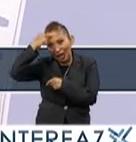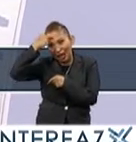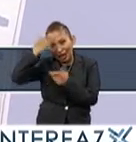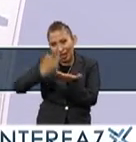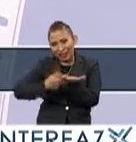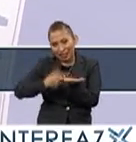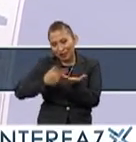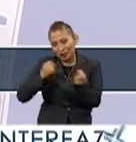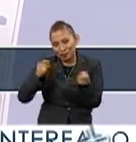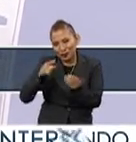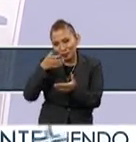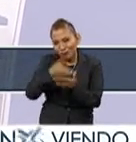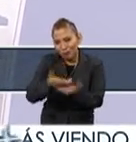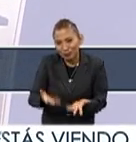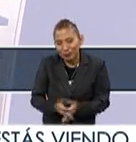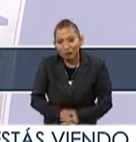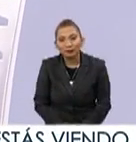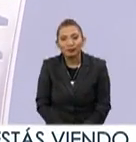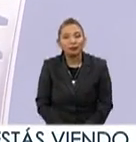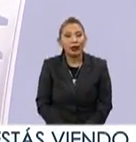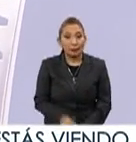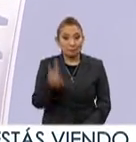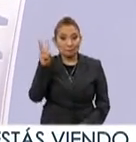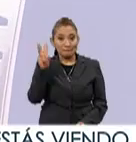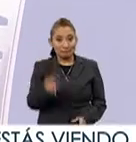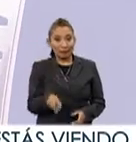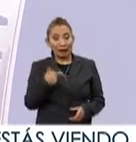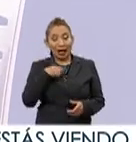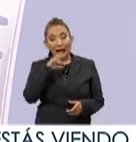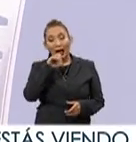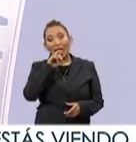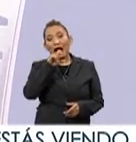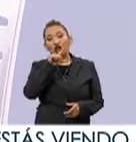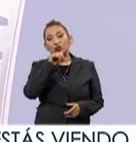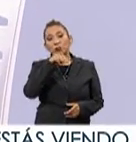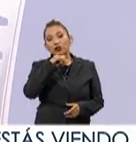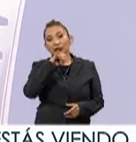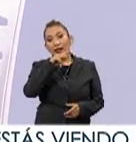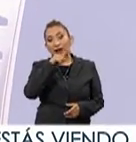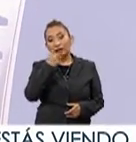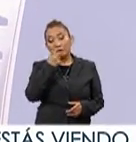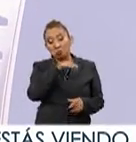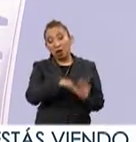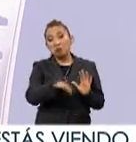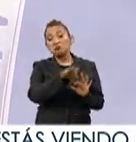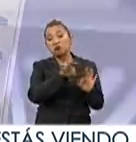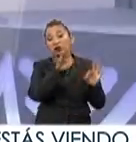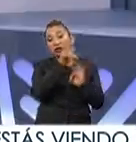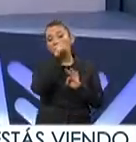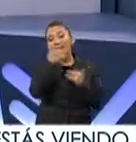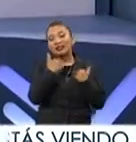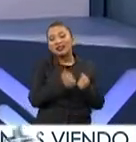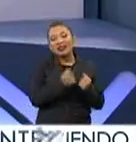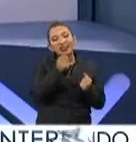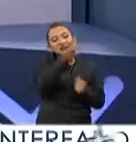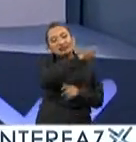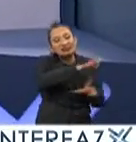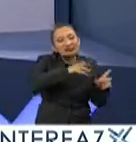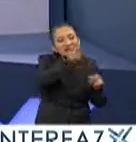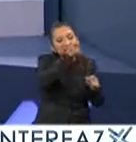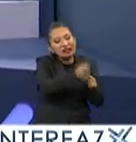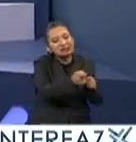nosotros o formamos parte de ella. Claro, sin duda alguna, Carlos Monsiváis, un elemento fundamental para entender muchos aspectos